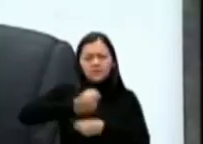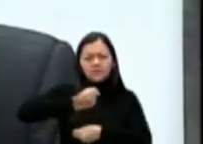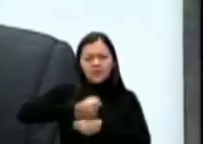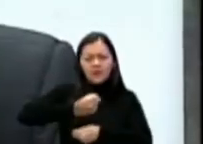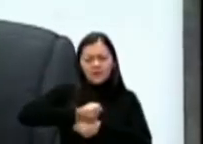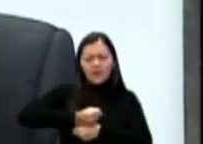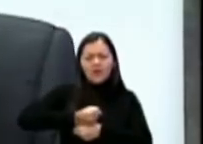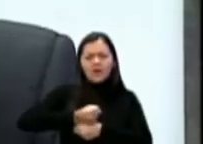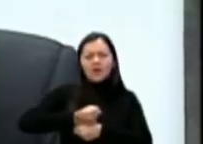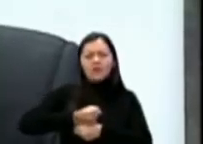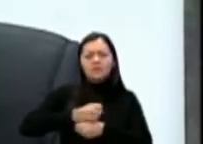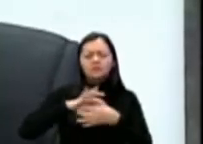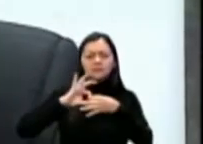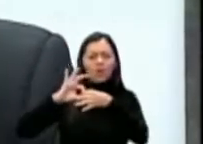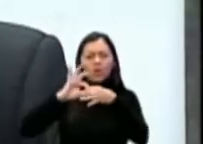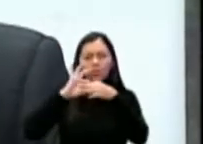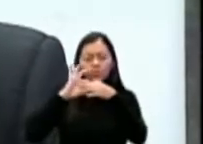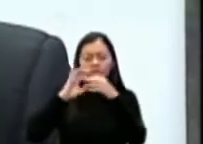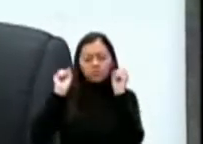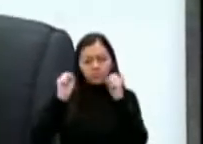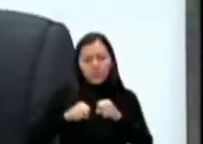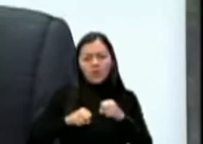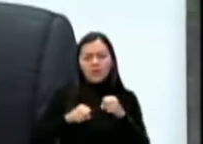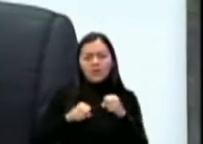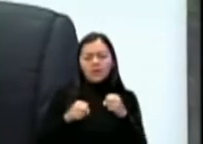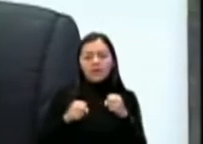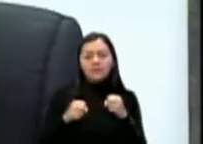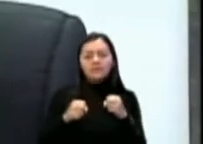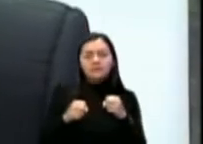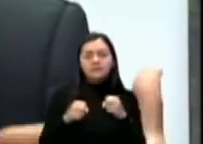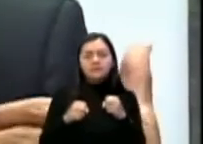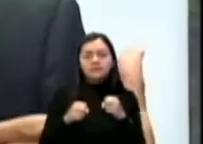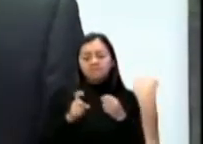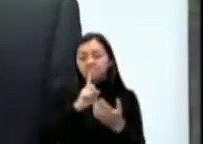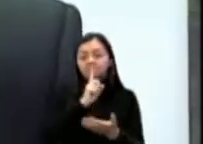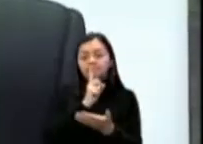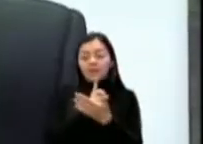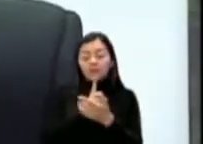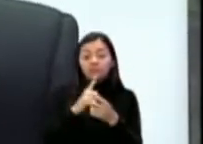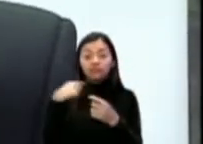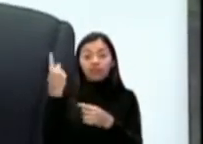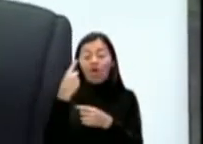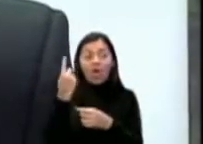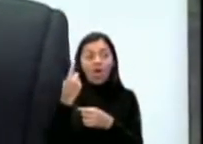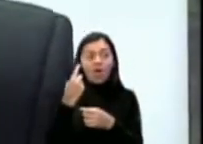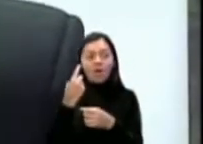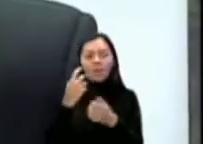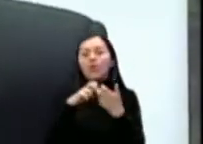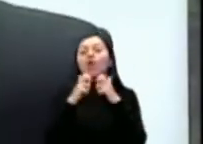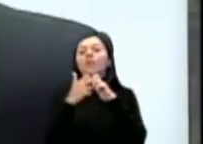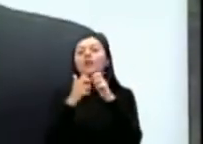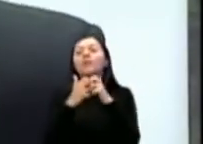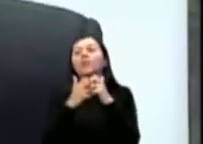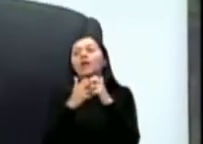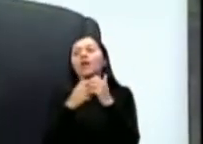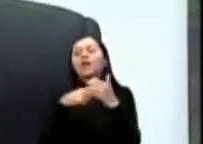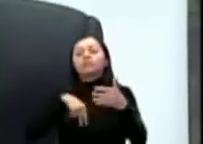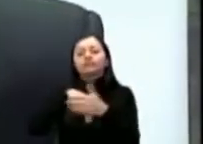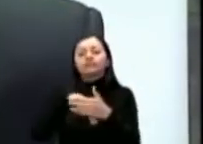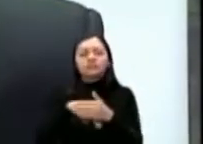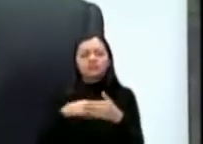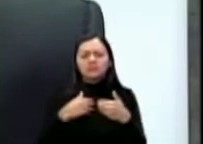en conjunto y asia y tengo que decirlo no por limitación nuestra no porque nosotros no tenemos